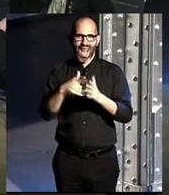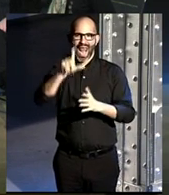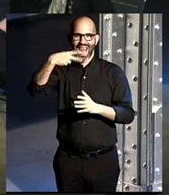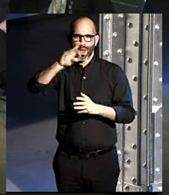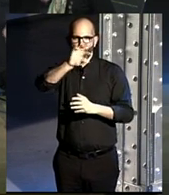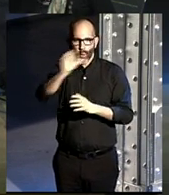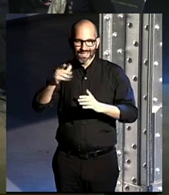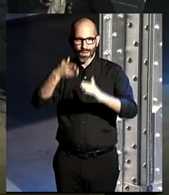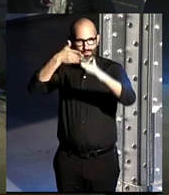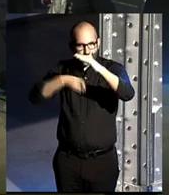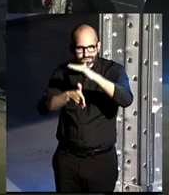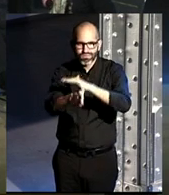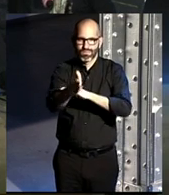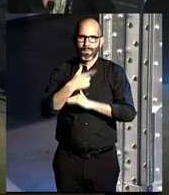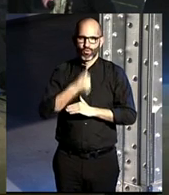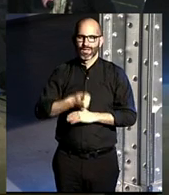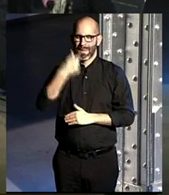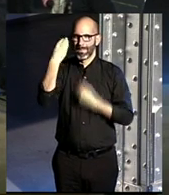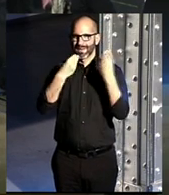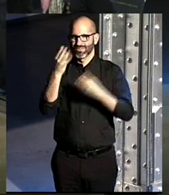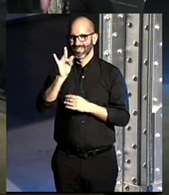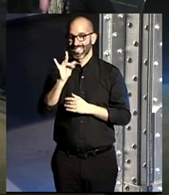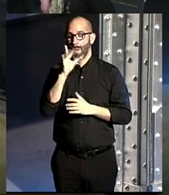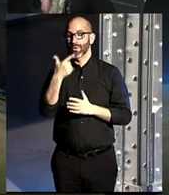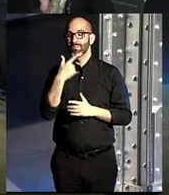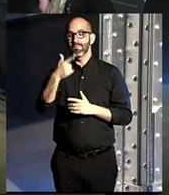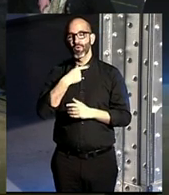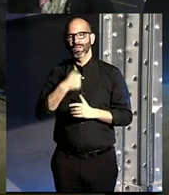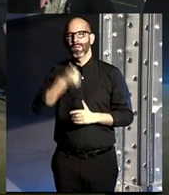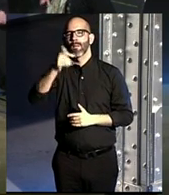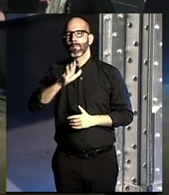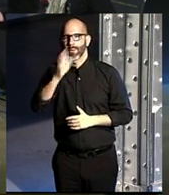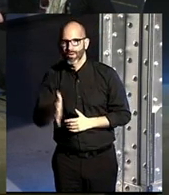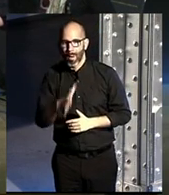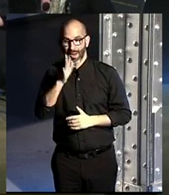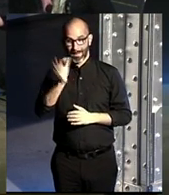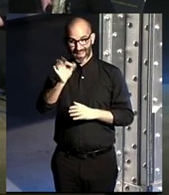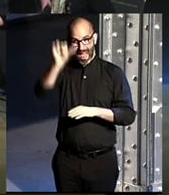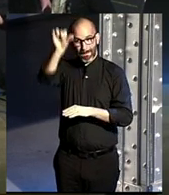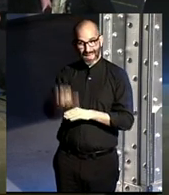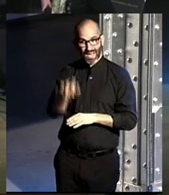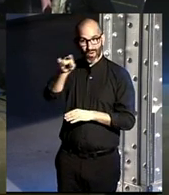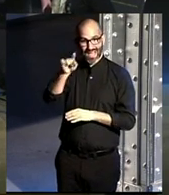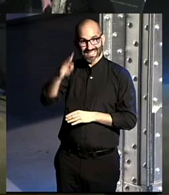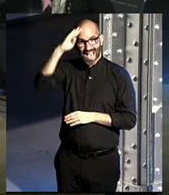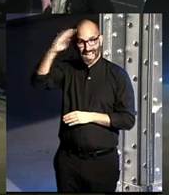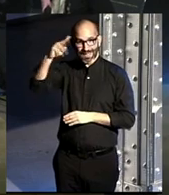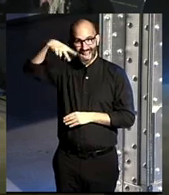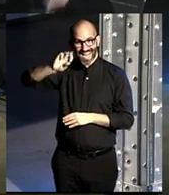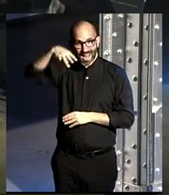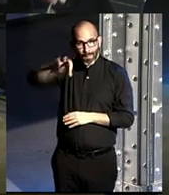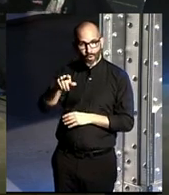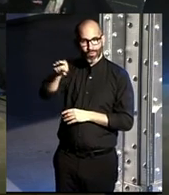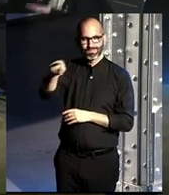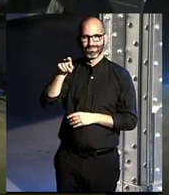Fleischer. Sí, es fantástico. La de Walt Disney, sobre todo porque desde esa película el Capitán Nemo es James Mason.